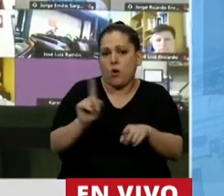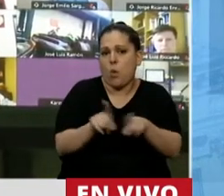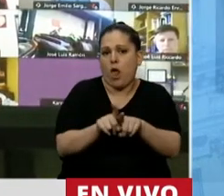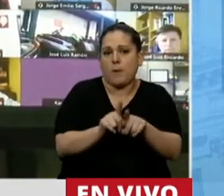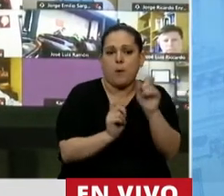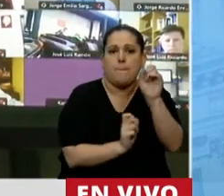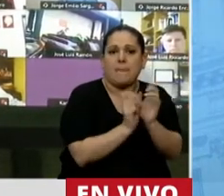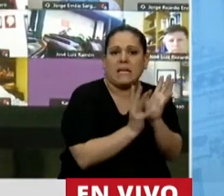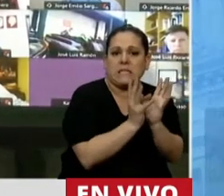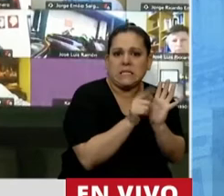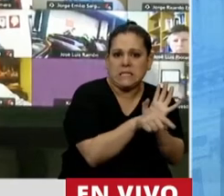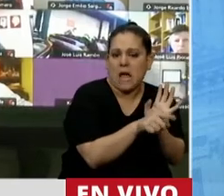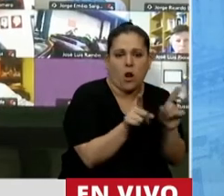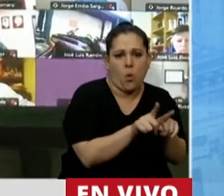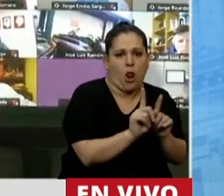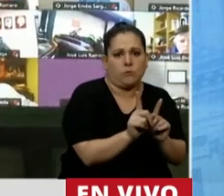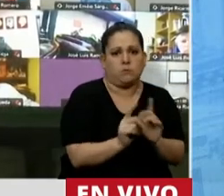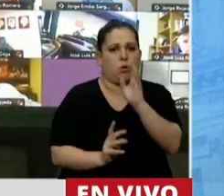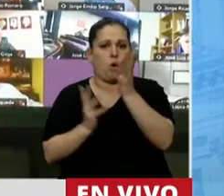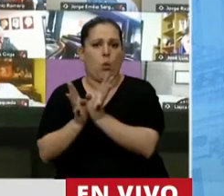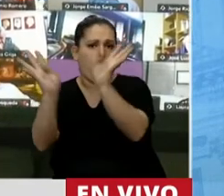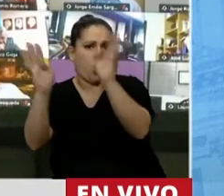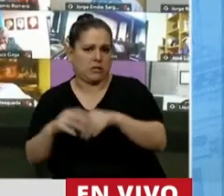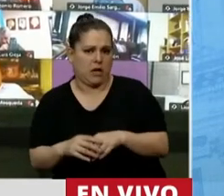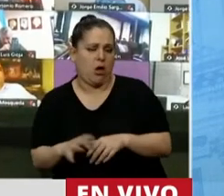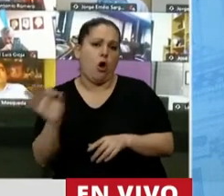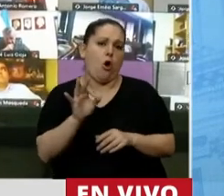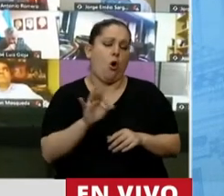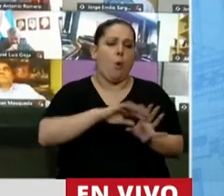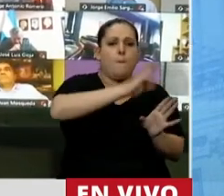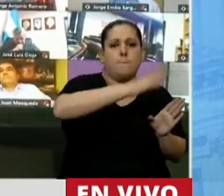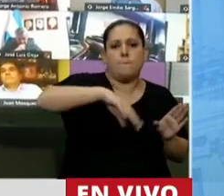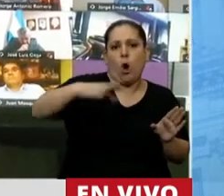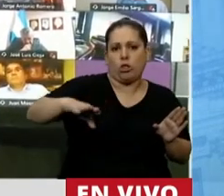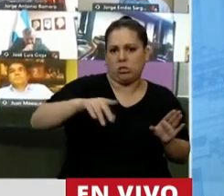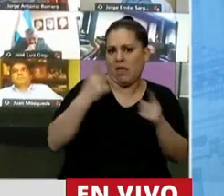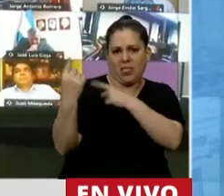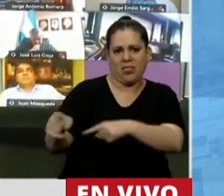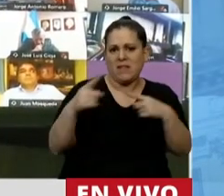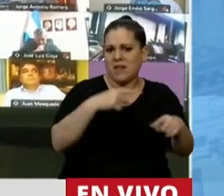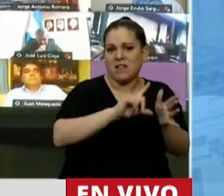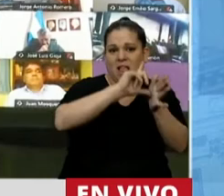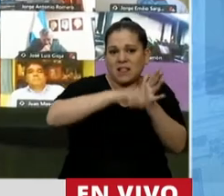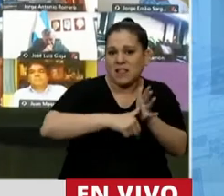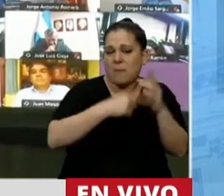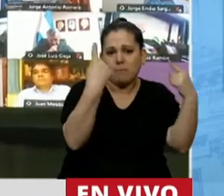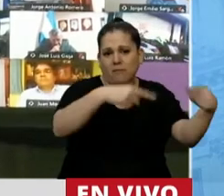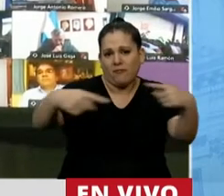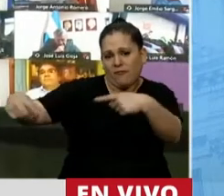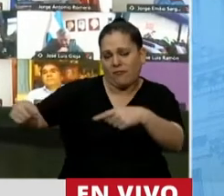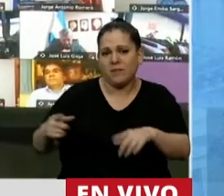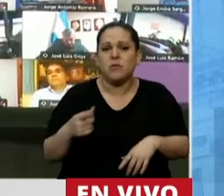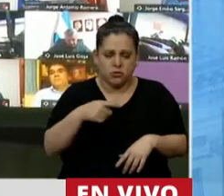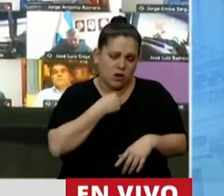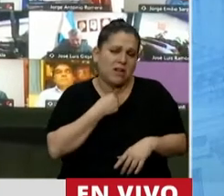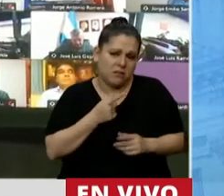un pastizal que un bosque o un monte nativo. No para todo se necesita la misma cantidad de años. Los invito a